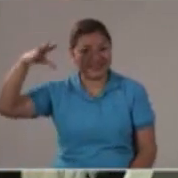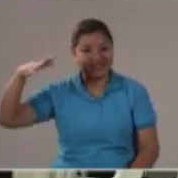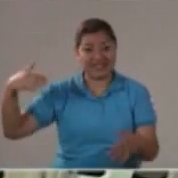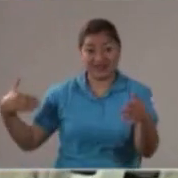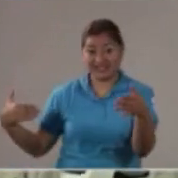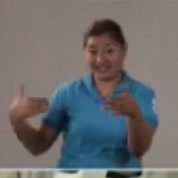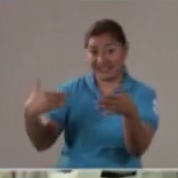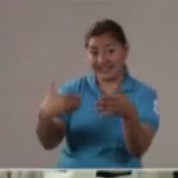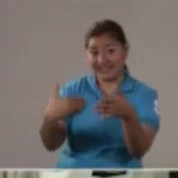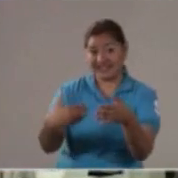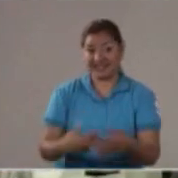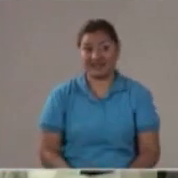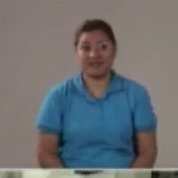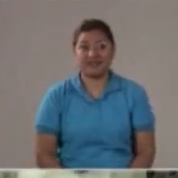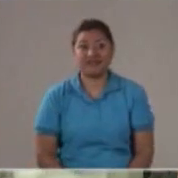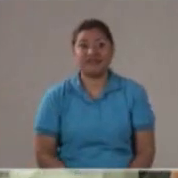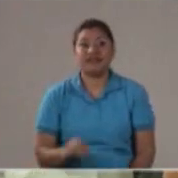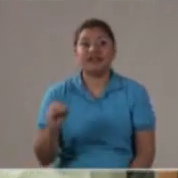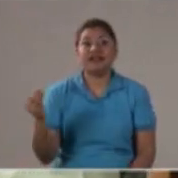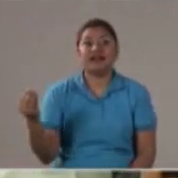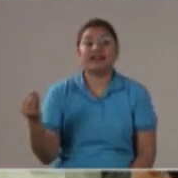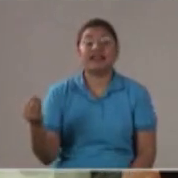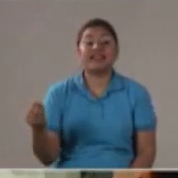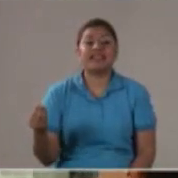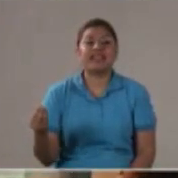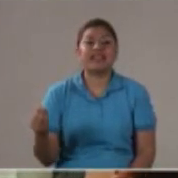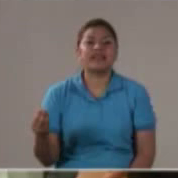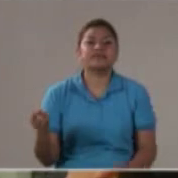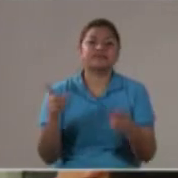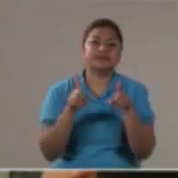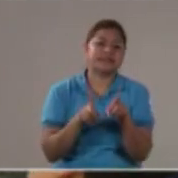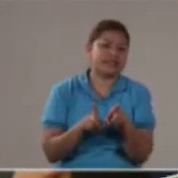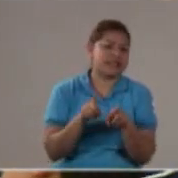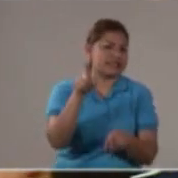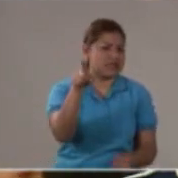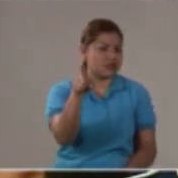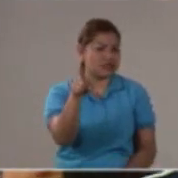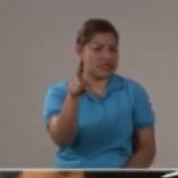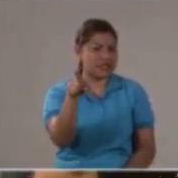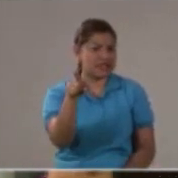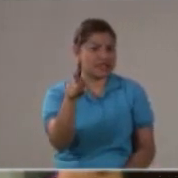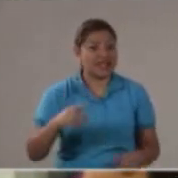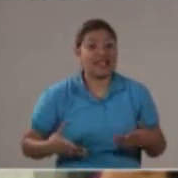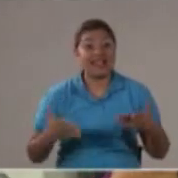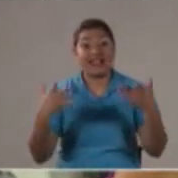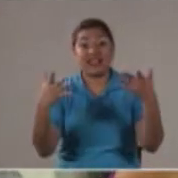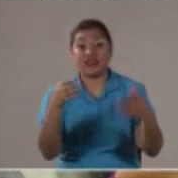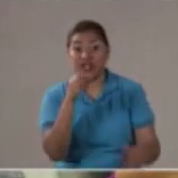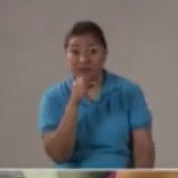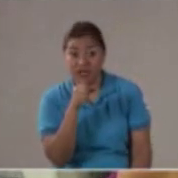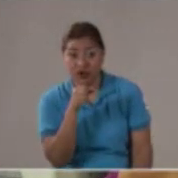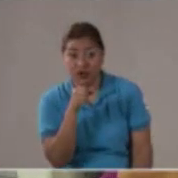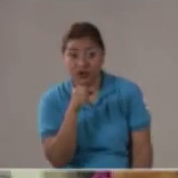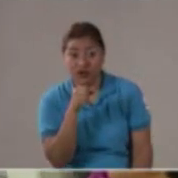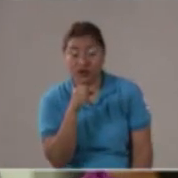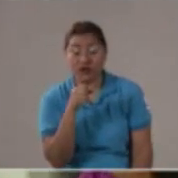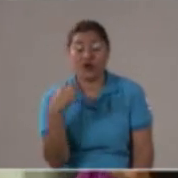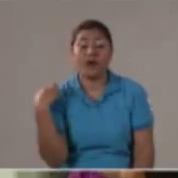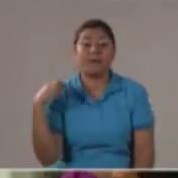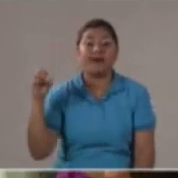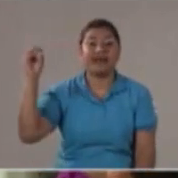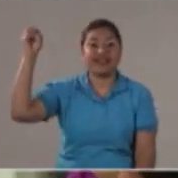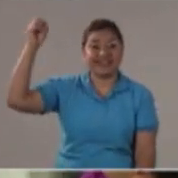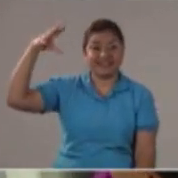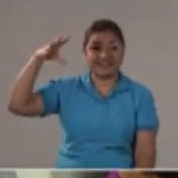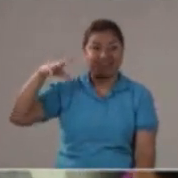Pero ¿qué pasaría si le pongo el micrófono a usted para que bendiga? Míreme, no se preocupe, no se lo va a poner a nadie. No sea